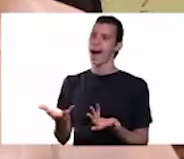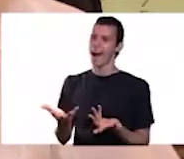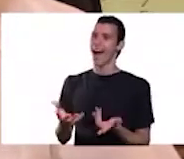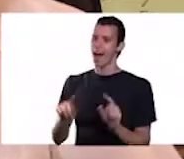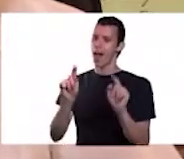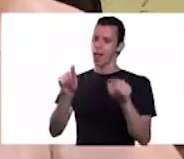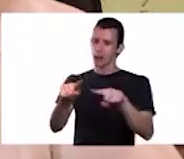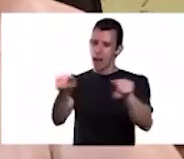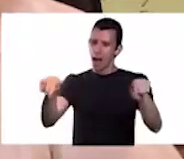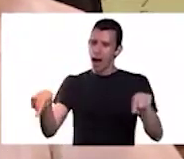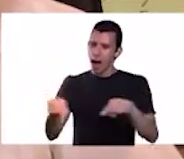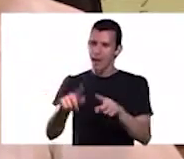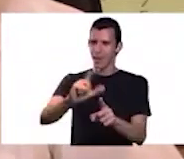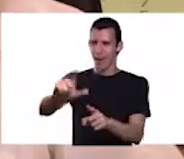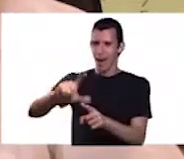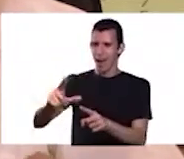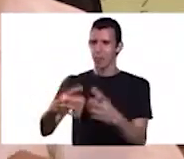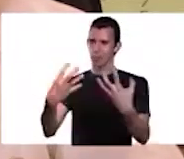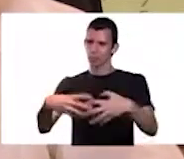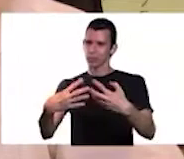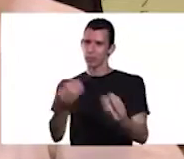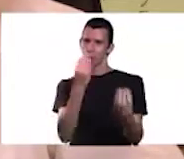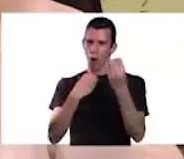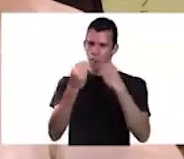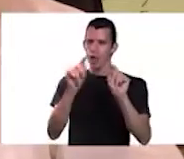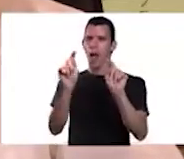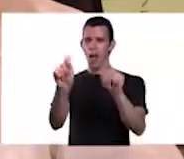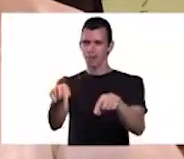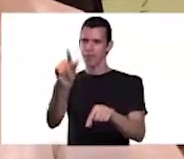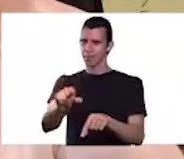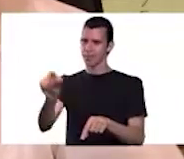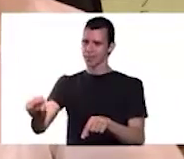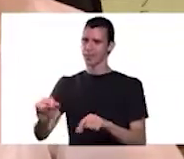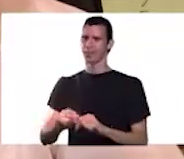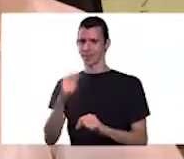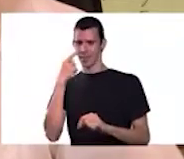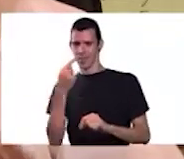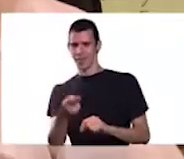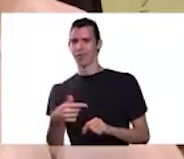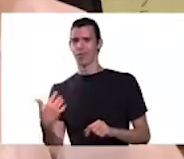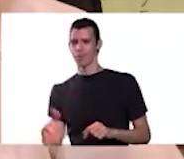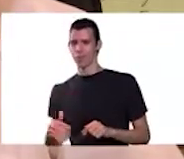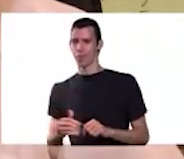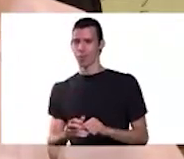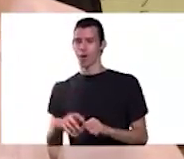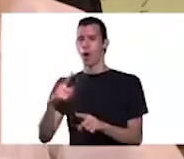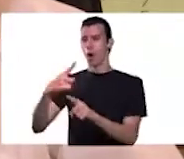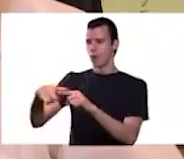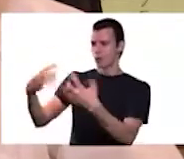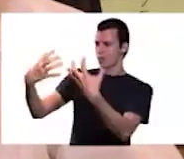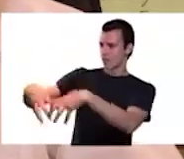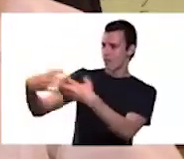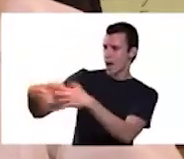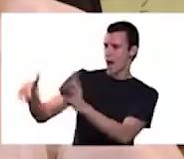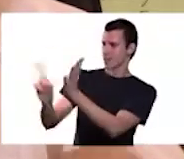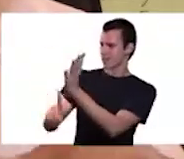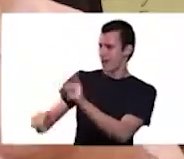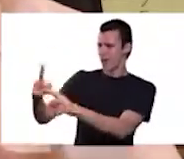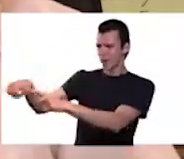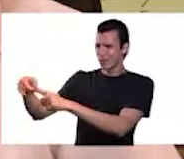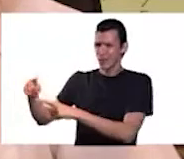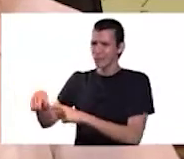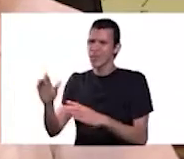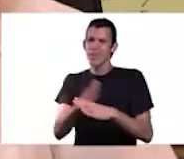en cada área agrícola donde está participando la población, y ahí podemos irlo a buscar, ahí podemos decir, esto debe